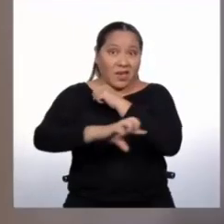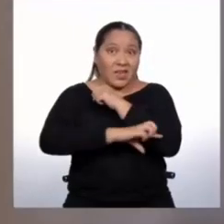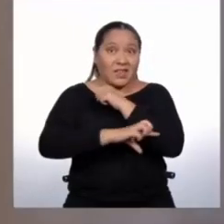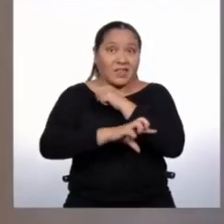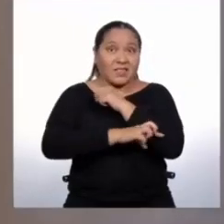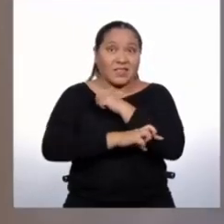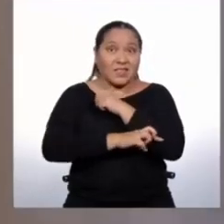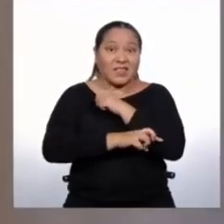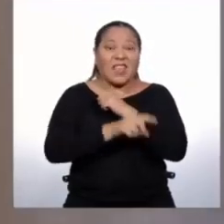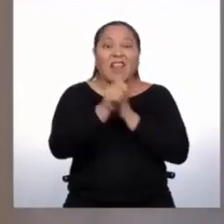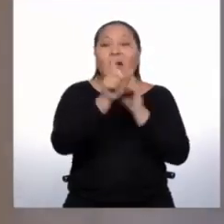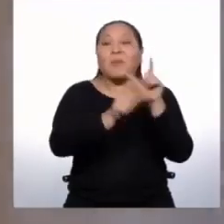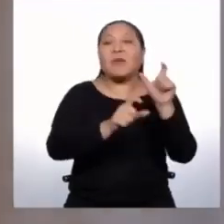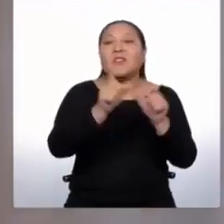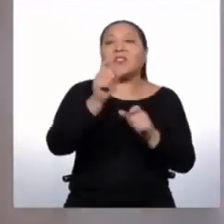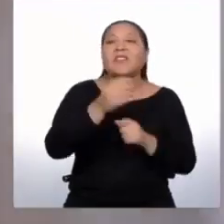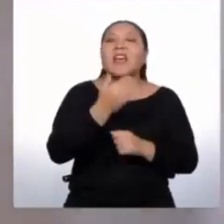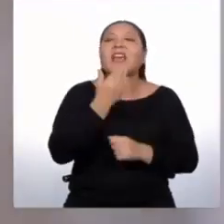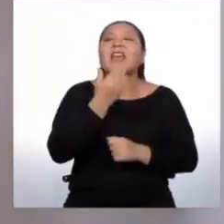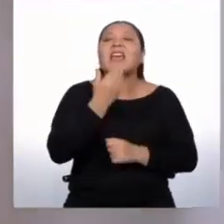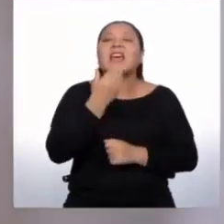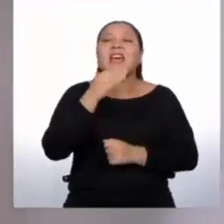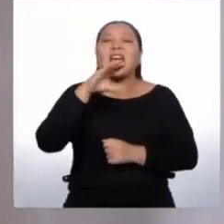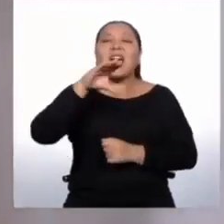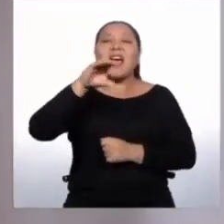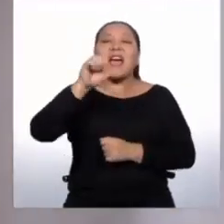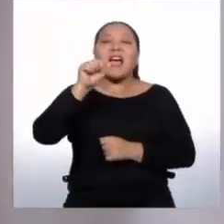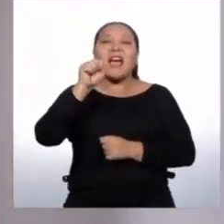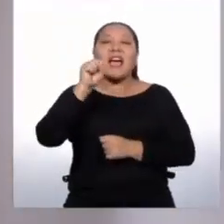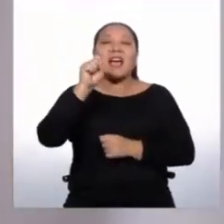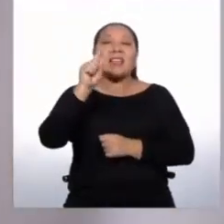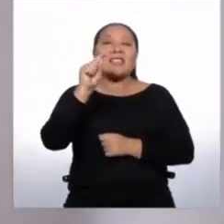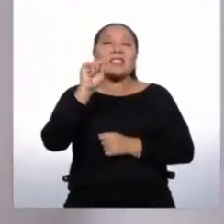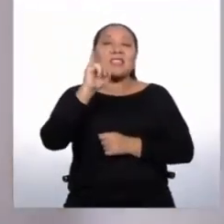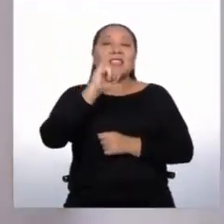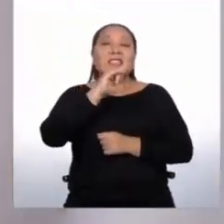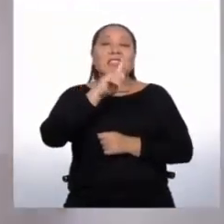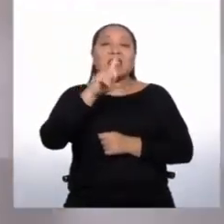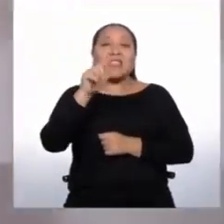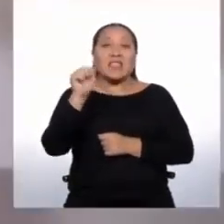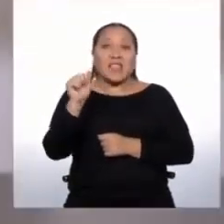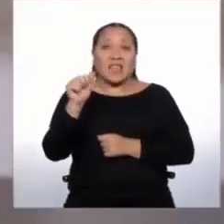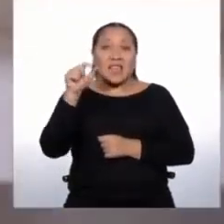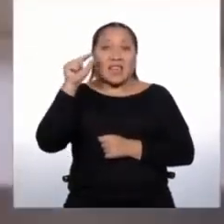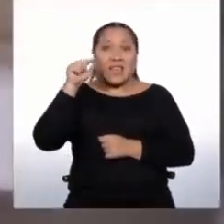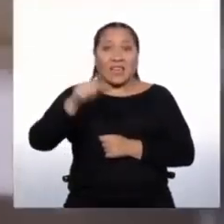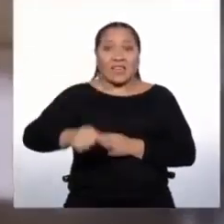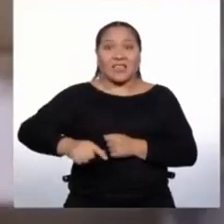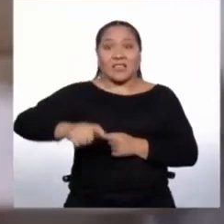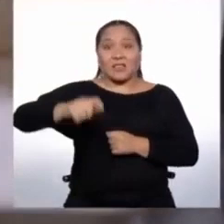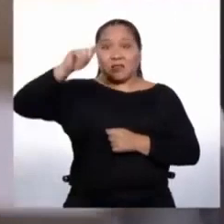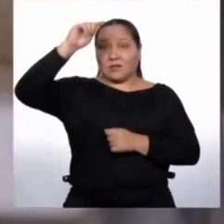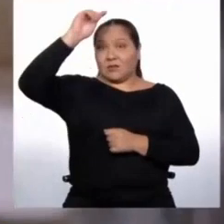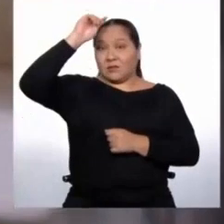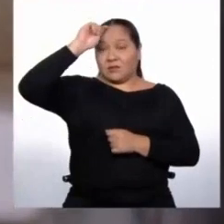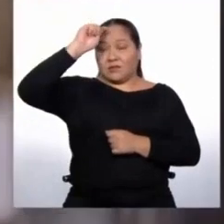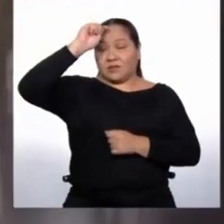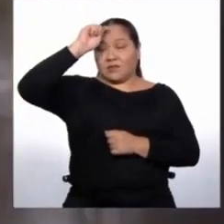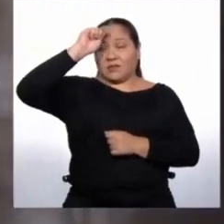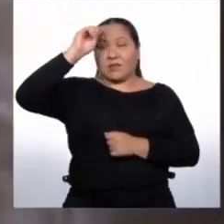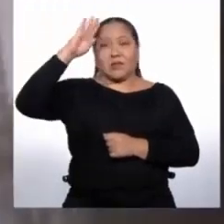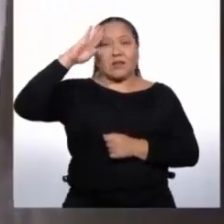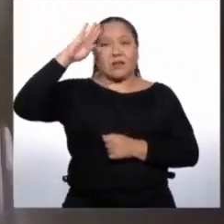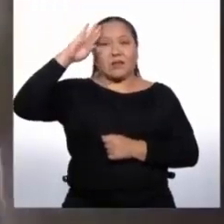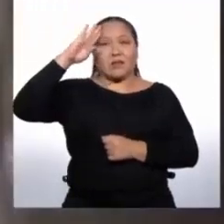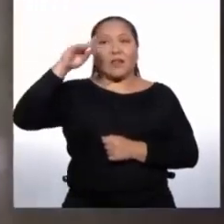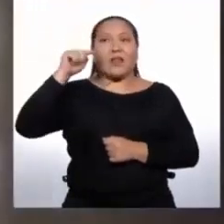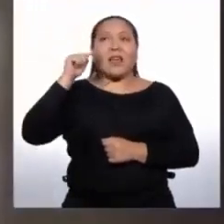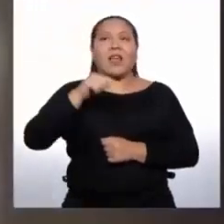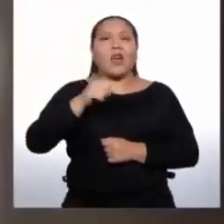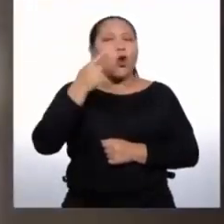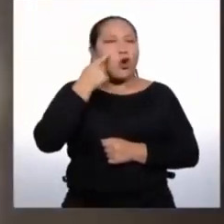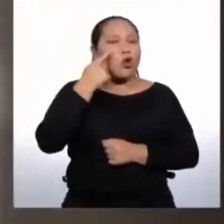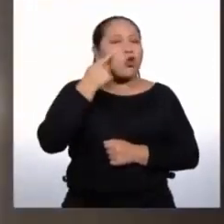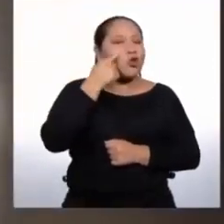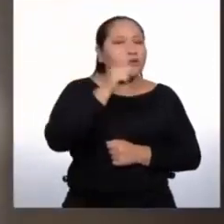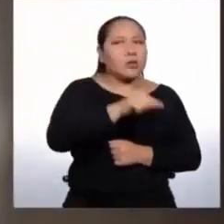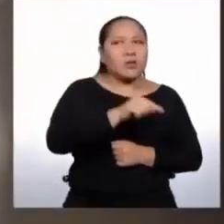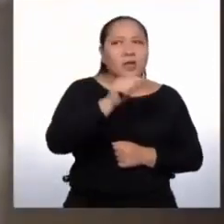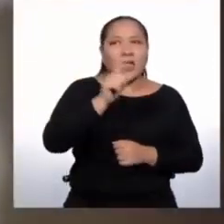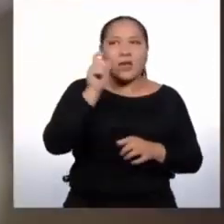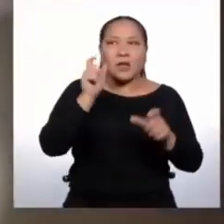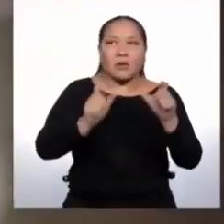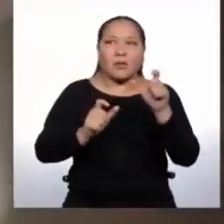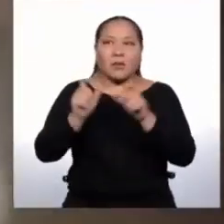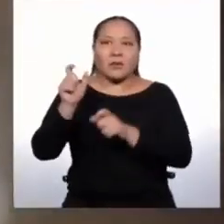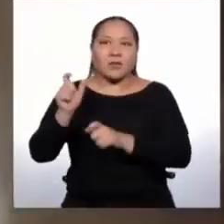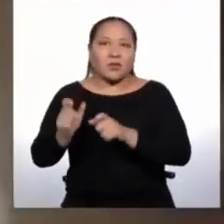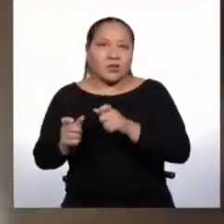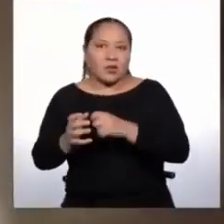Ramón Castilla. Para él, la empleomanía era la tentación irresistible y el móvil de todas las acciones